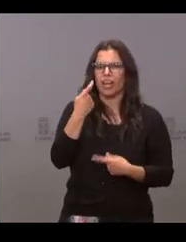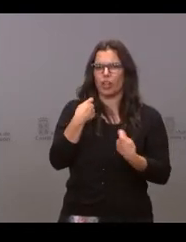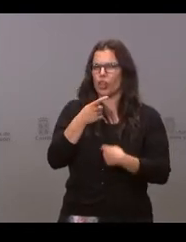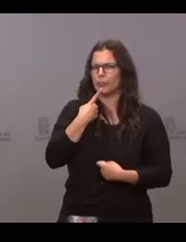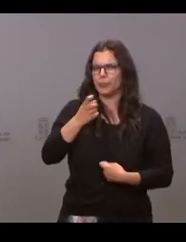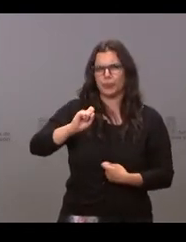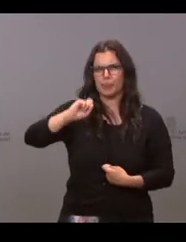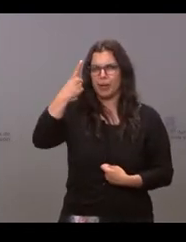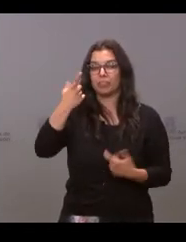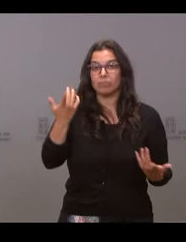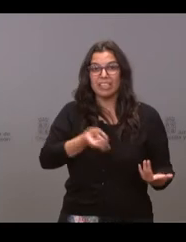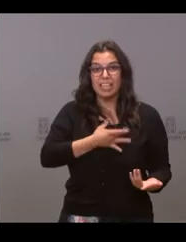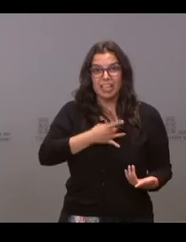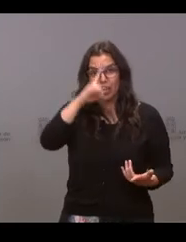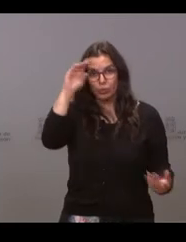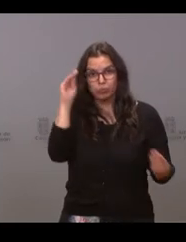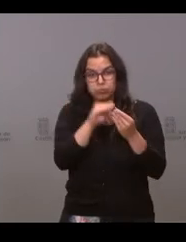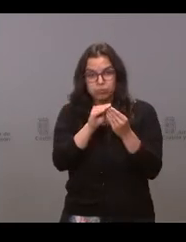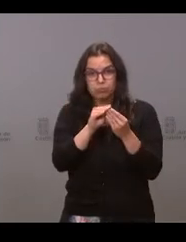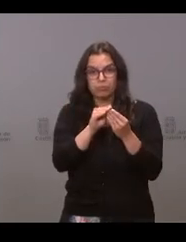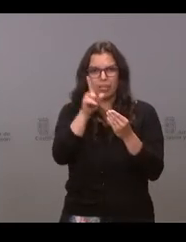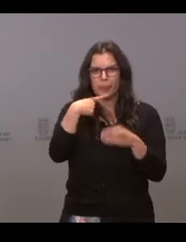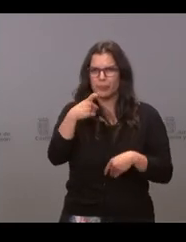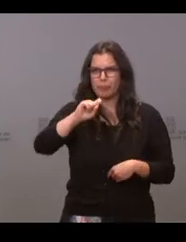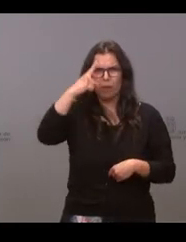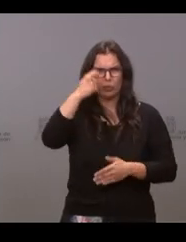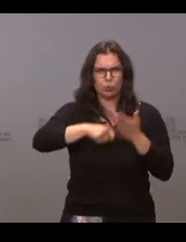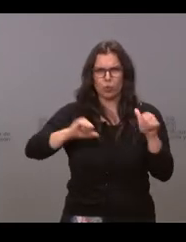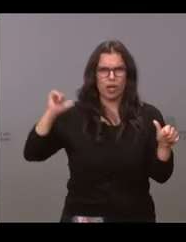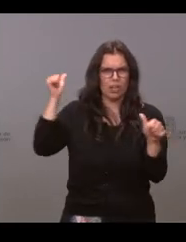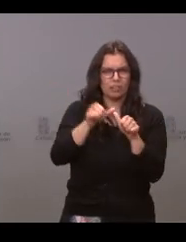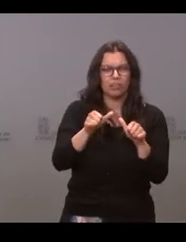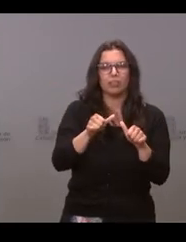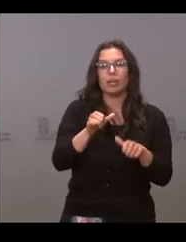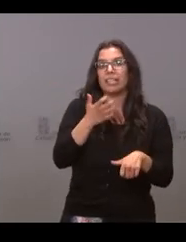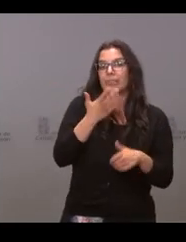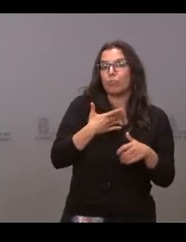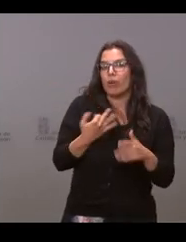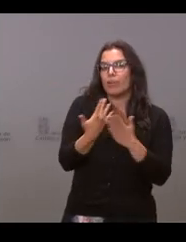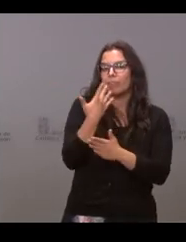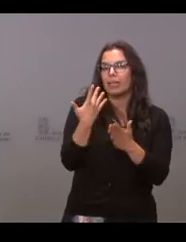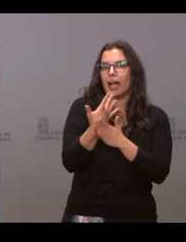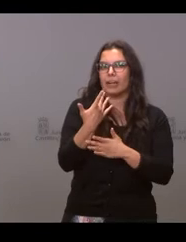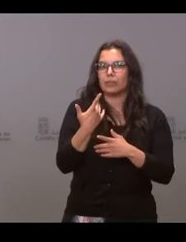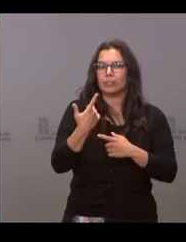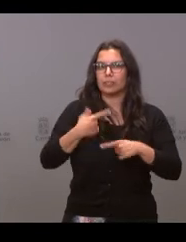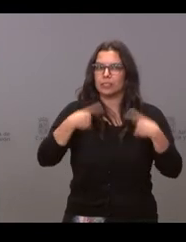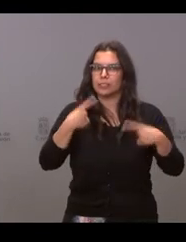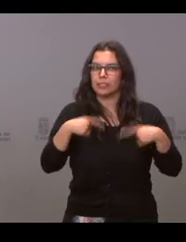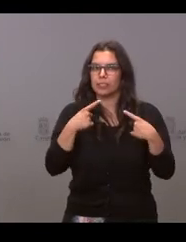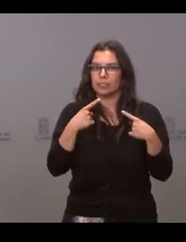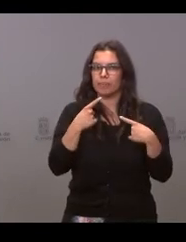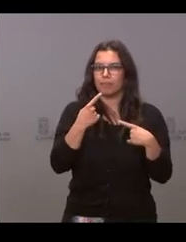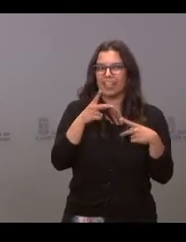sindicatos comparten esta visión y si nos puede hablar de cuál ha sido la sesión más importante